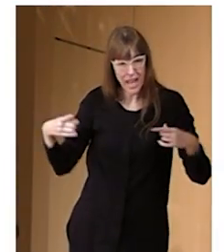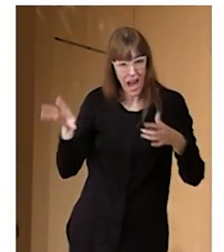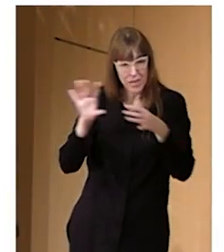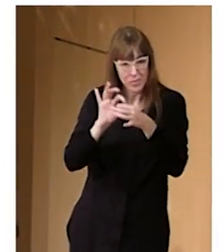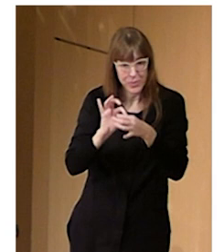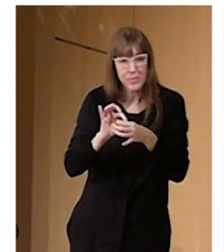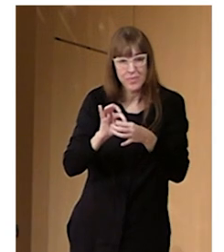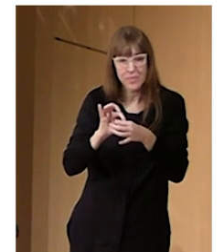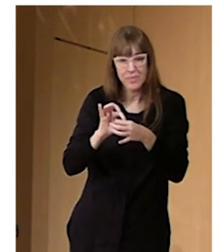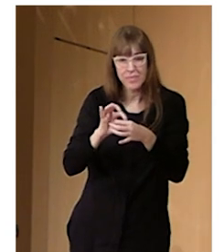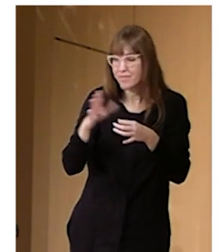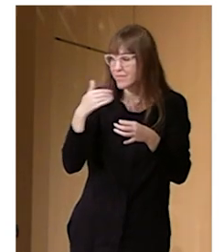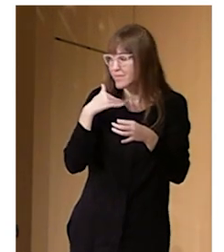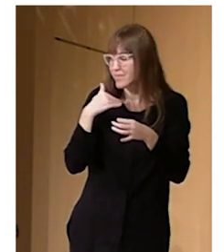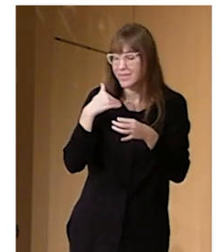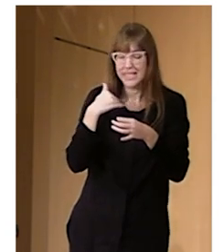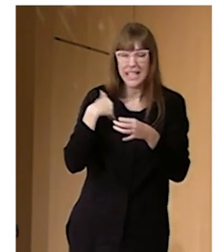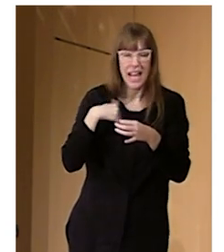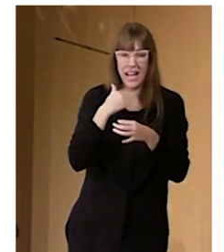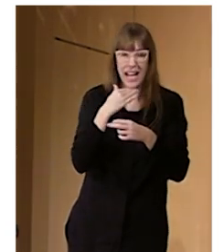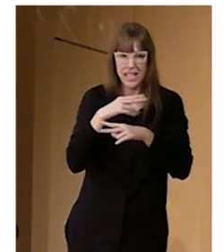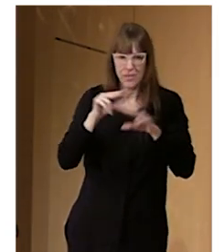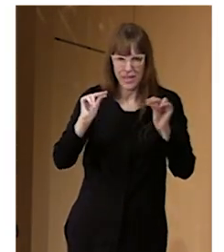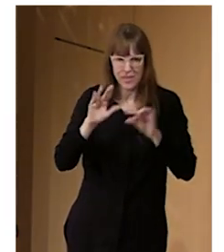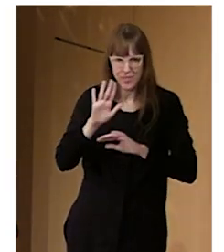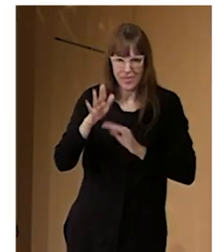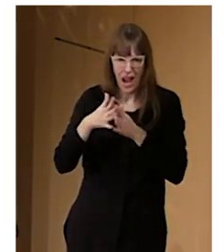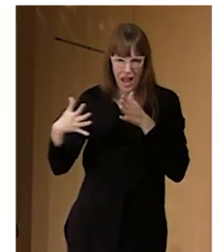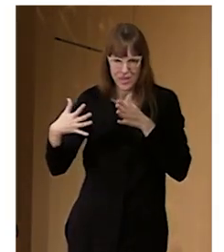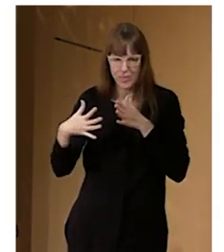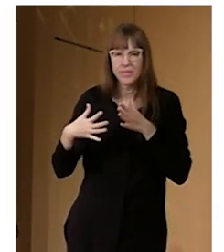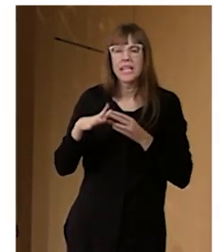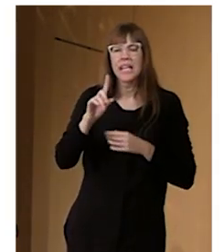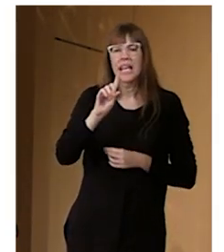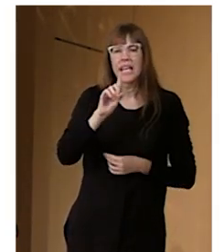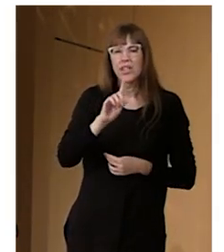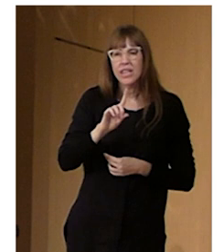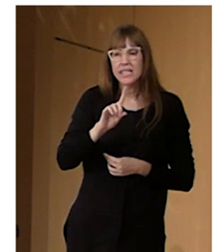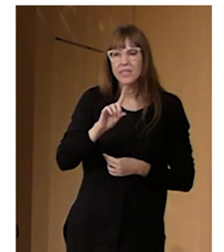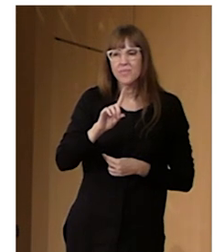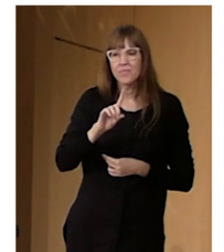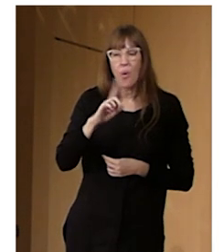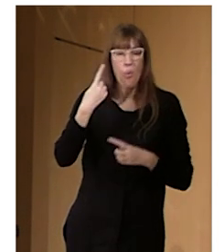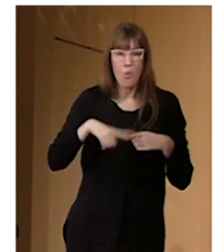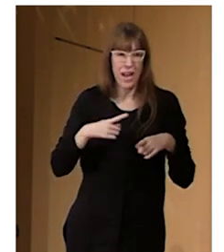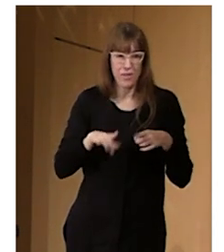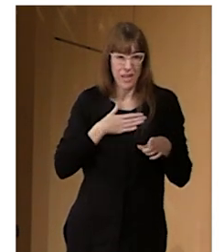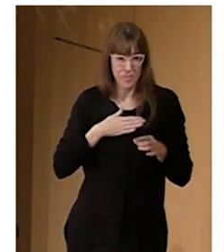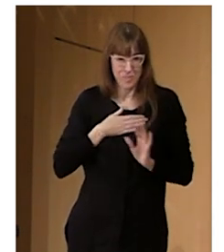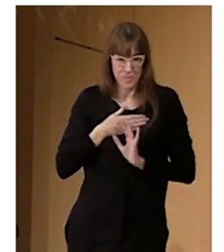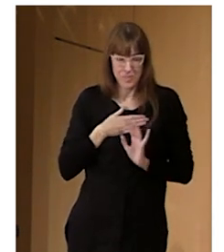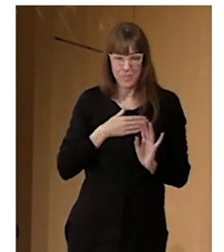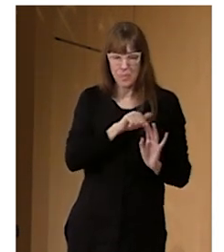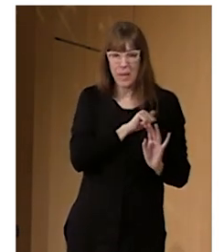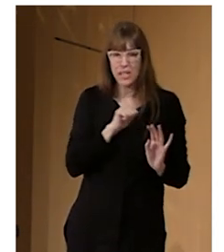eh no me quiero liar ya esto de mi parte o sea de mi cosecha eh cualquier cualquier